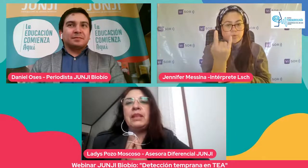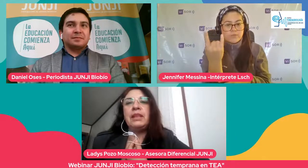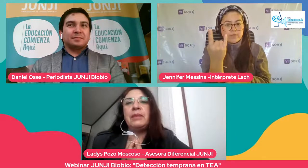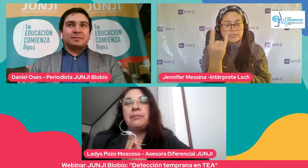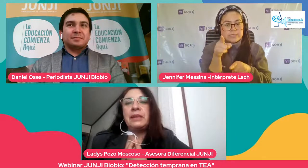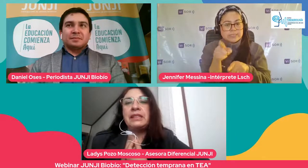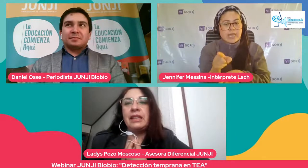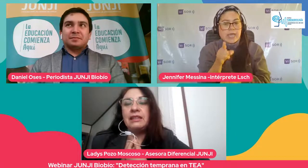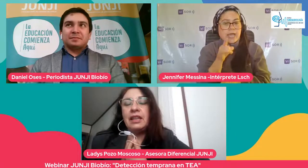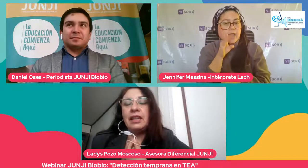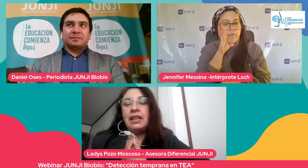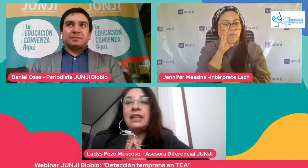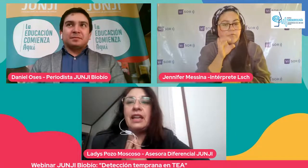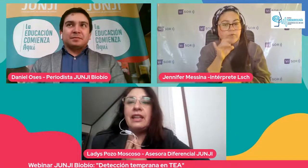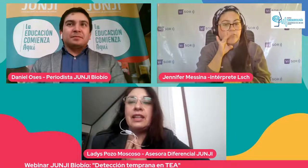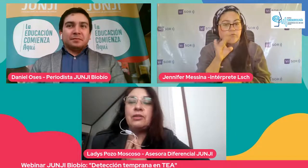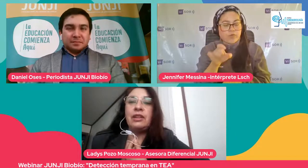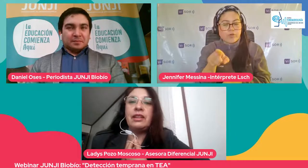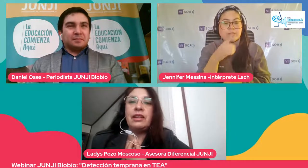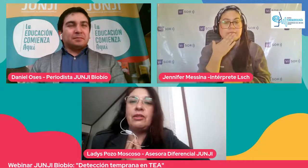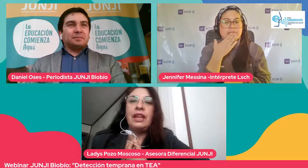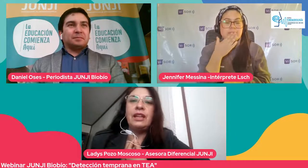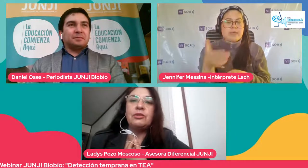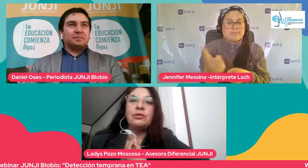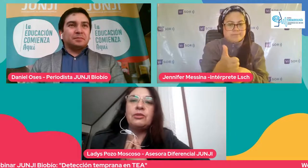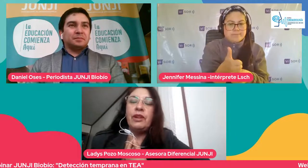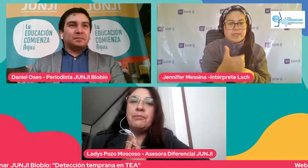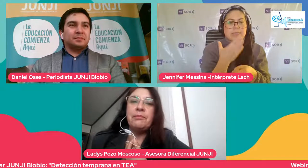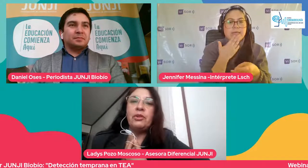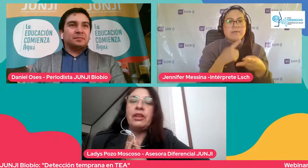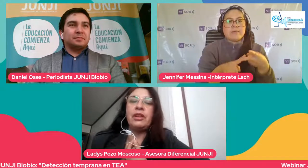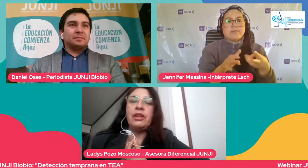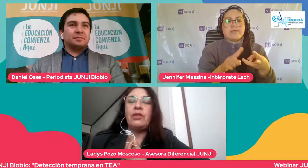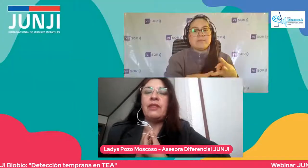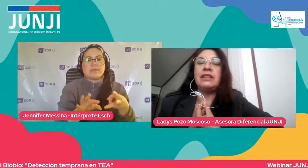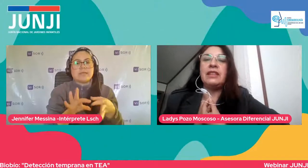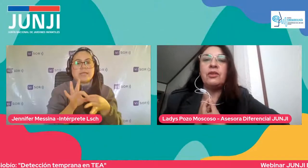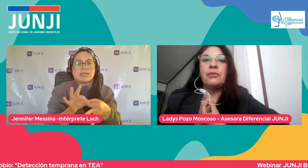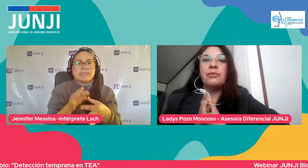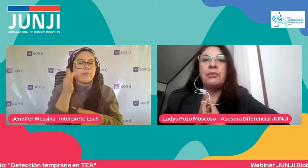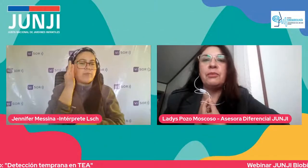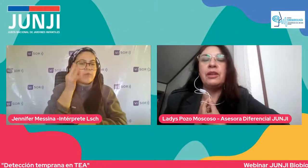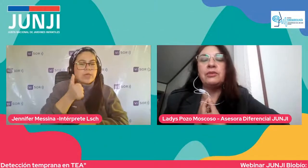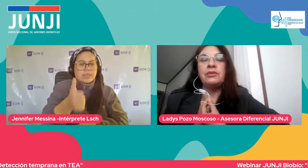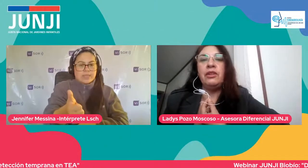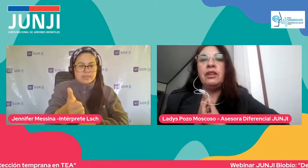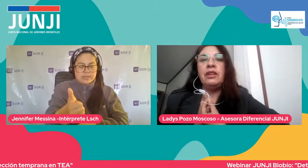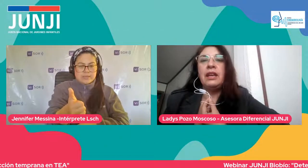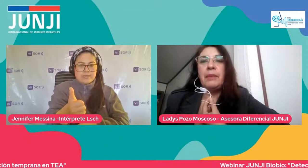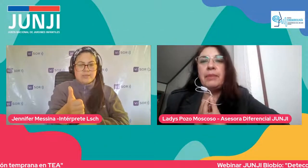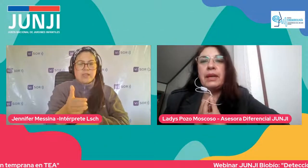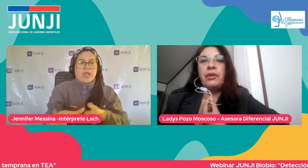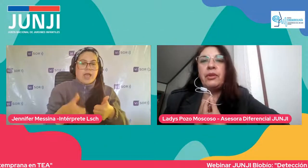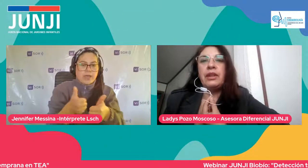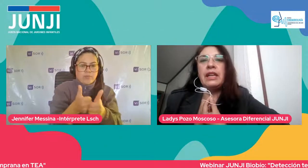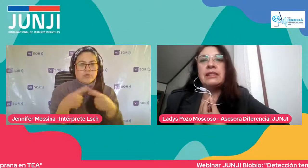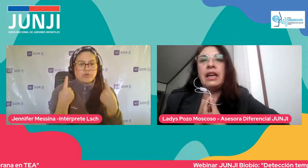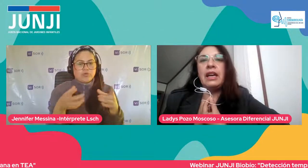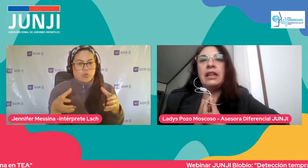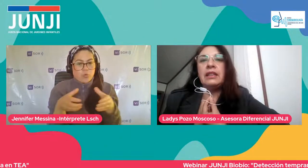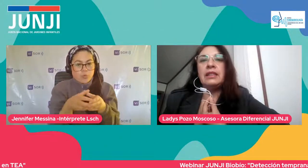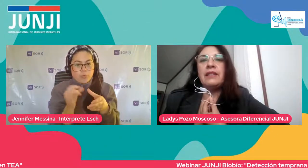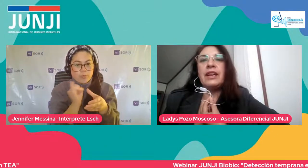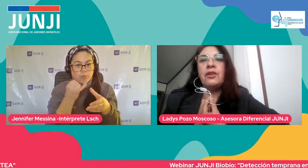hoy día También va a estar presente Agradecer a la directora Regional Todo el apoyo Que se nos ha brindado Como equipo de inclusión Para poder